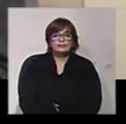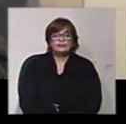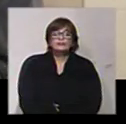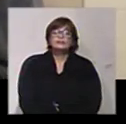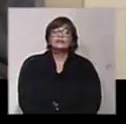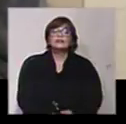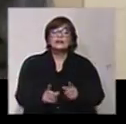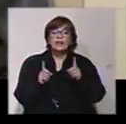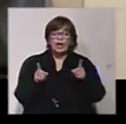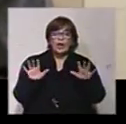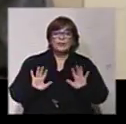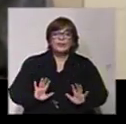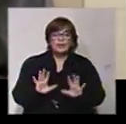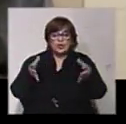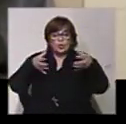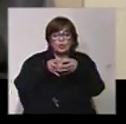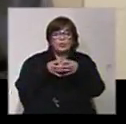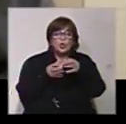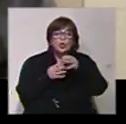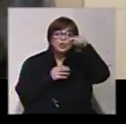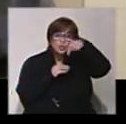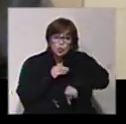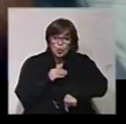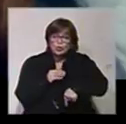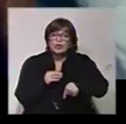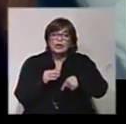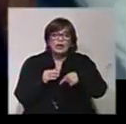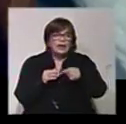Ahora está el Conservatorio Sur, que abrió el año pasado, que es tremendo.